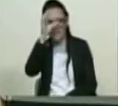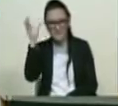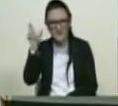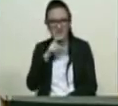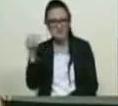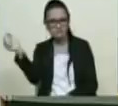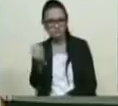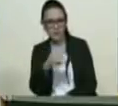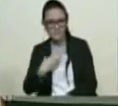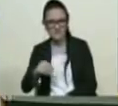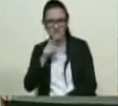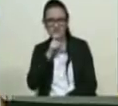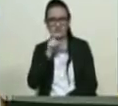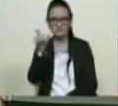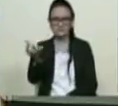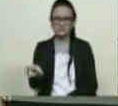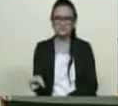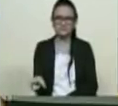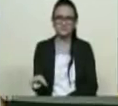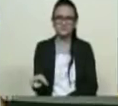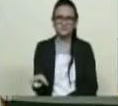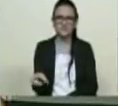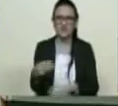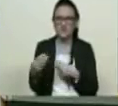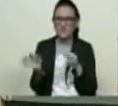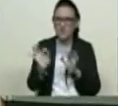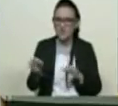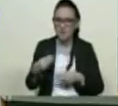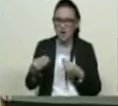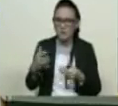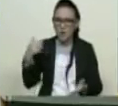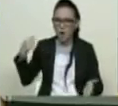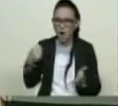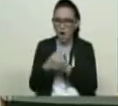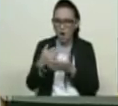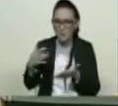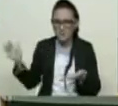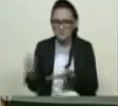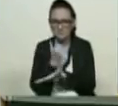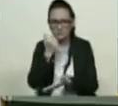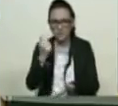poner? ¿A través de qué? ¿Un golpe de Estado? ¿Quién decide el golpe de Estado?